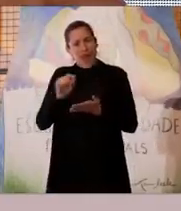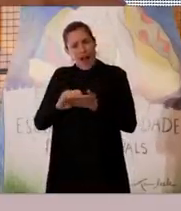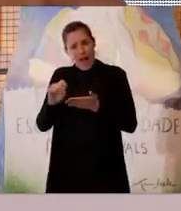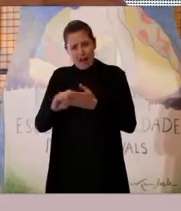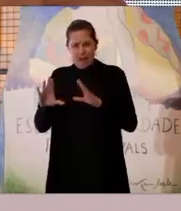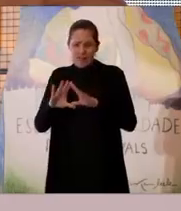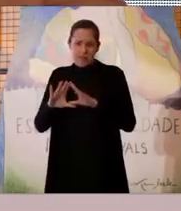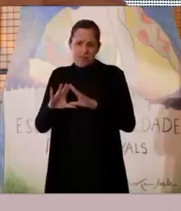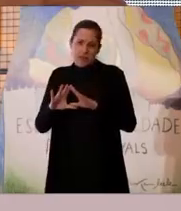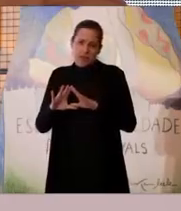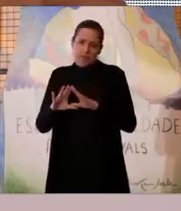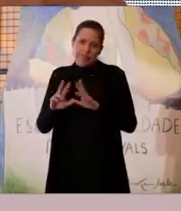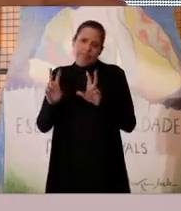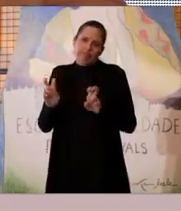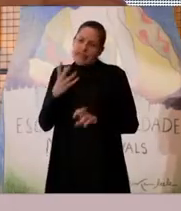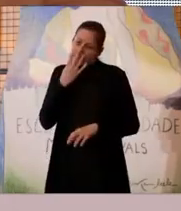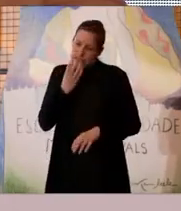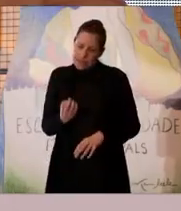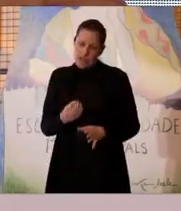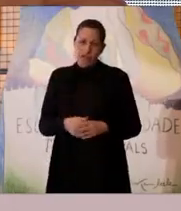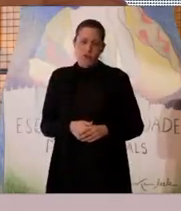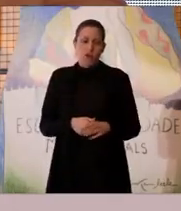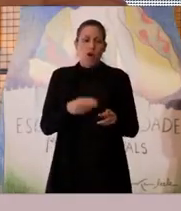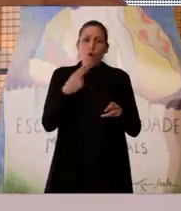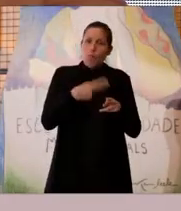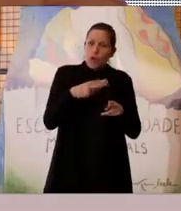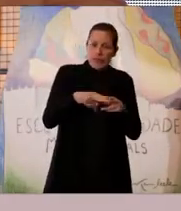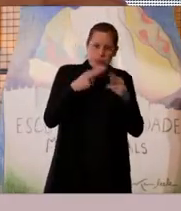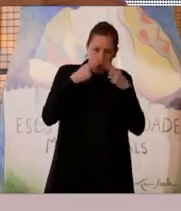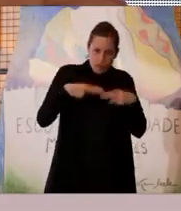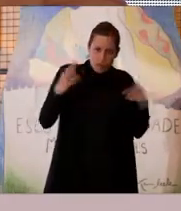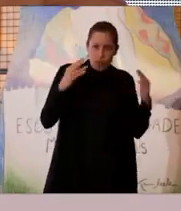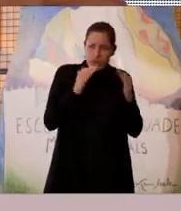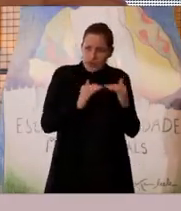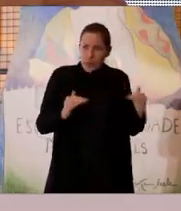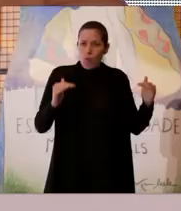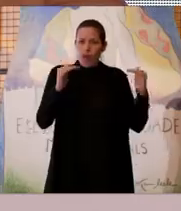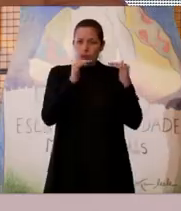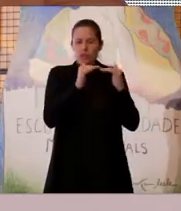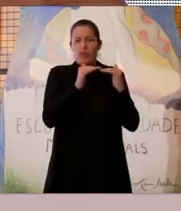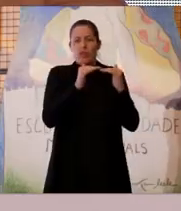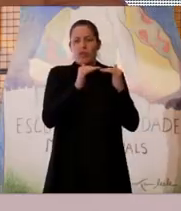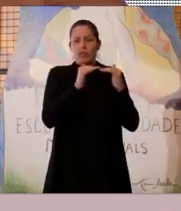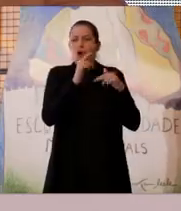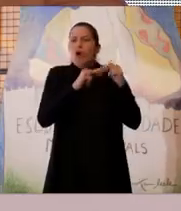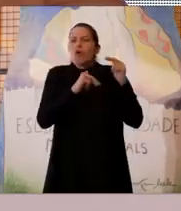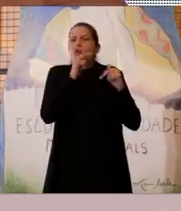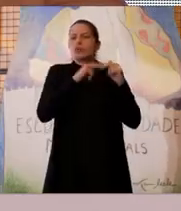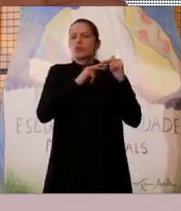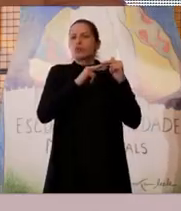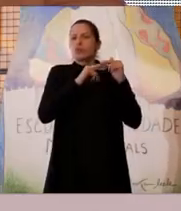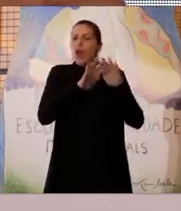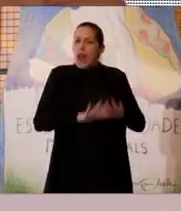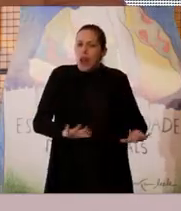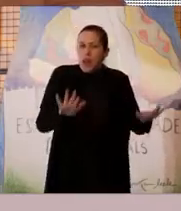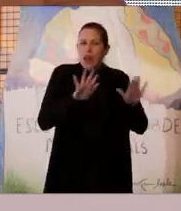y creo que la políticas públicas de igualdad que se han desarrollado en este país se han construido con muchísima rigurosidad y